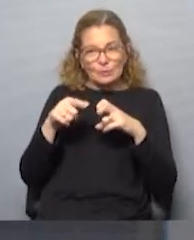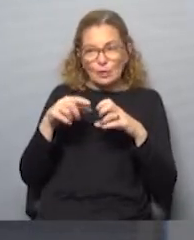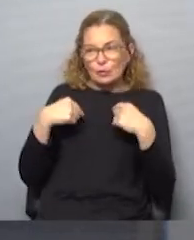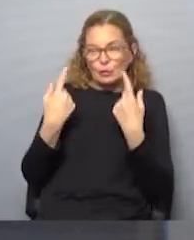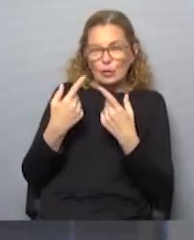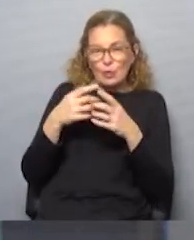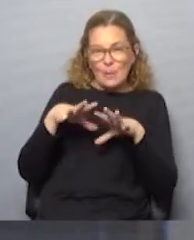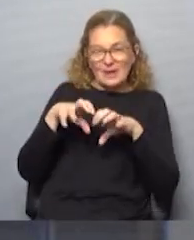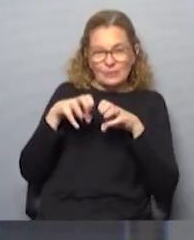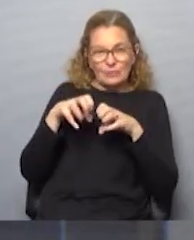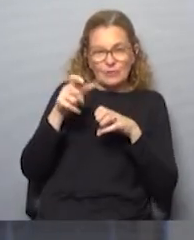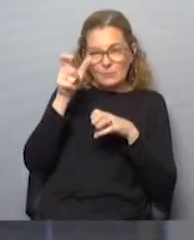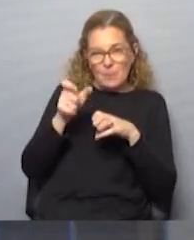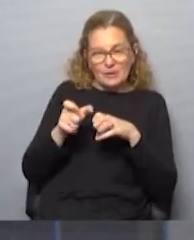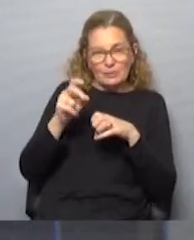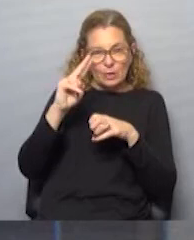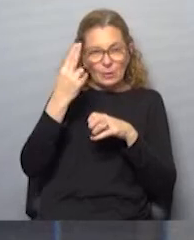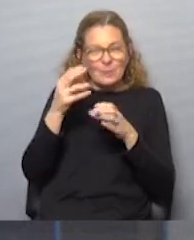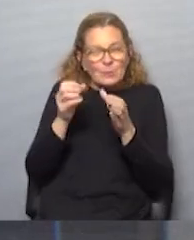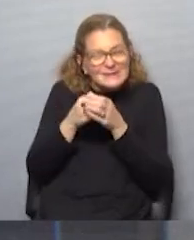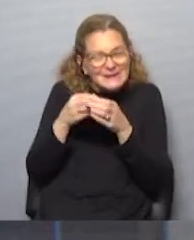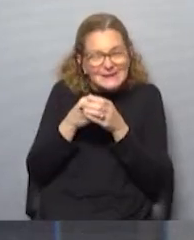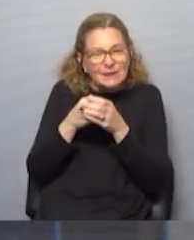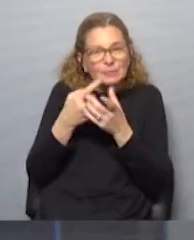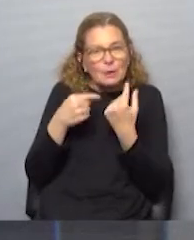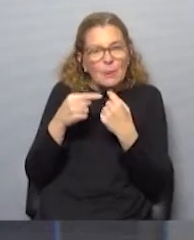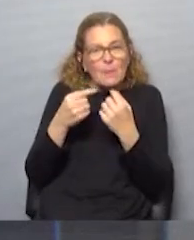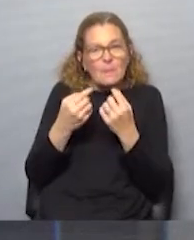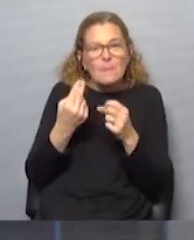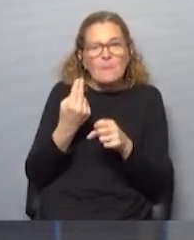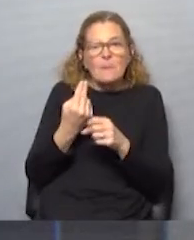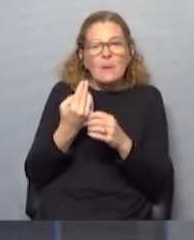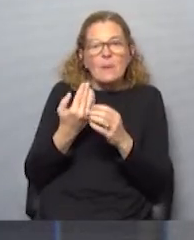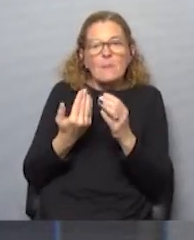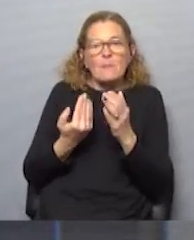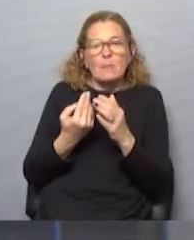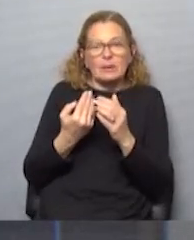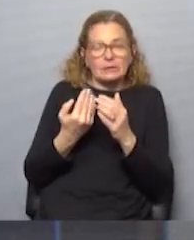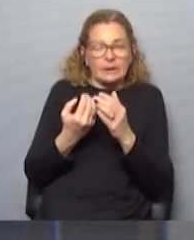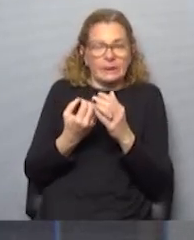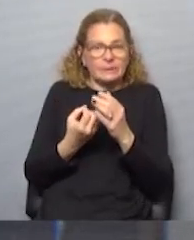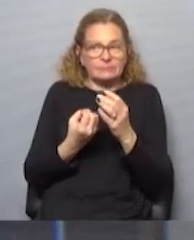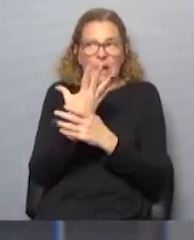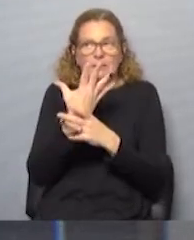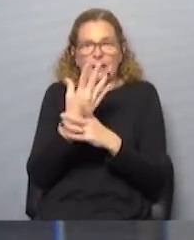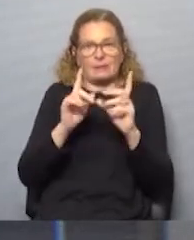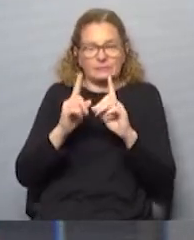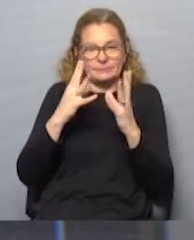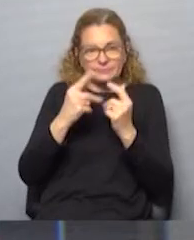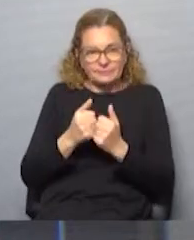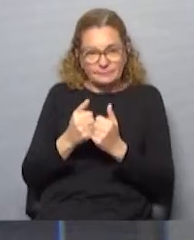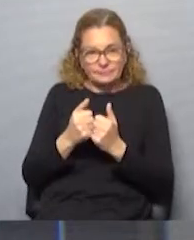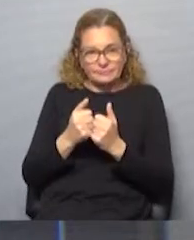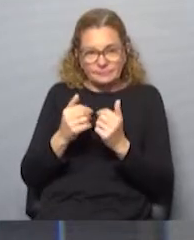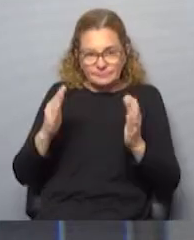es muy pequeña sí entonces tampoco podemos pedirle magia a nuestro sistema científico tampoco podemos pedirle que de alguna forma